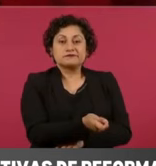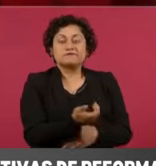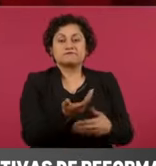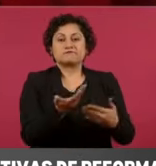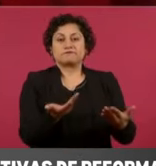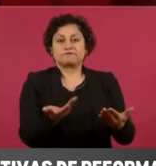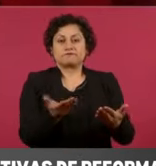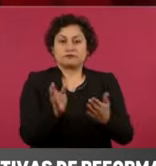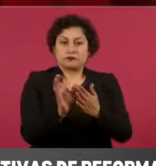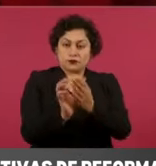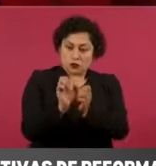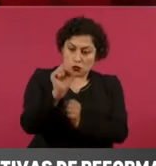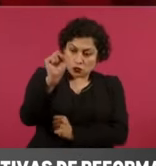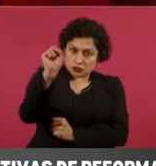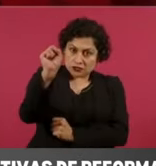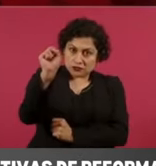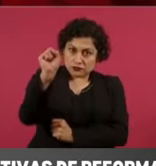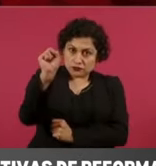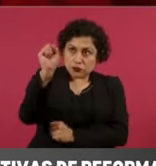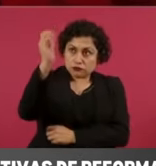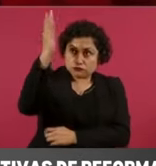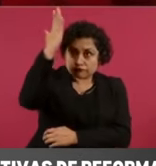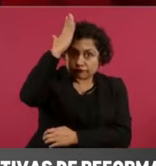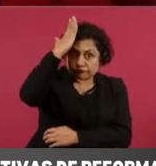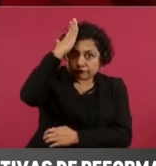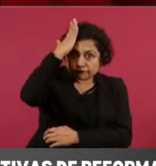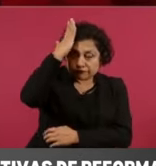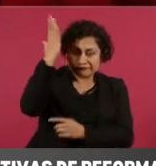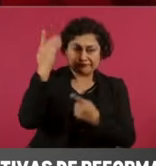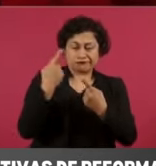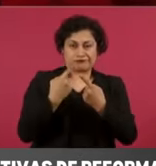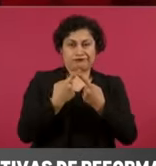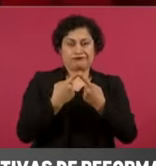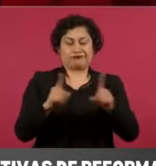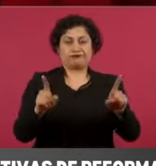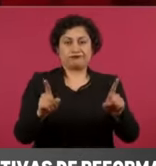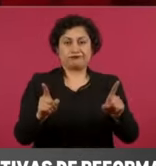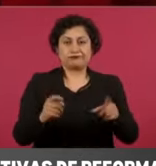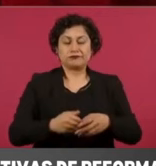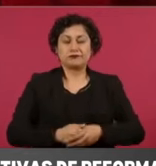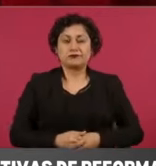nuestra Carta Magna, que fue